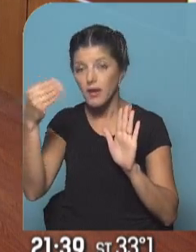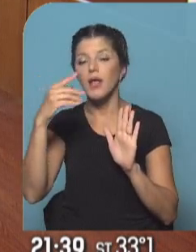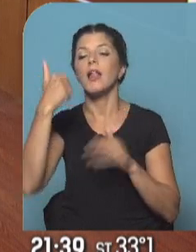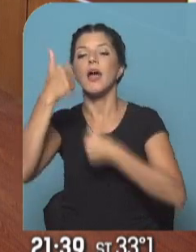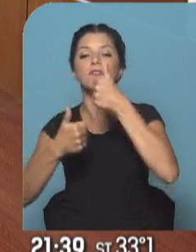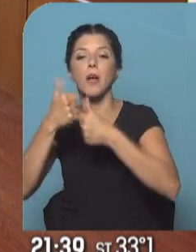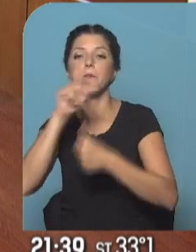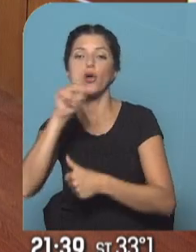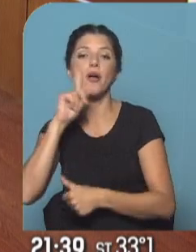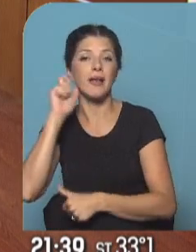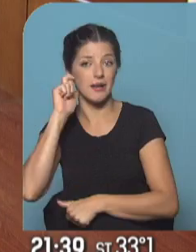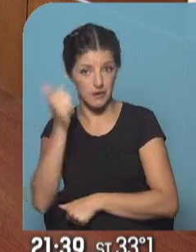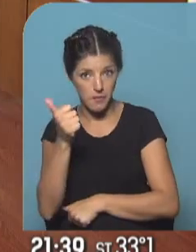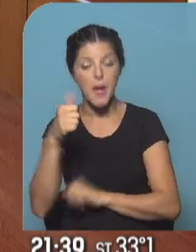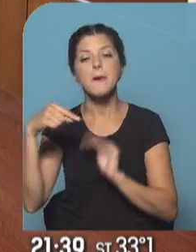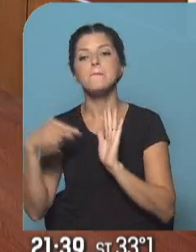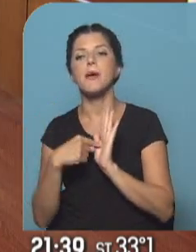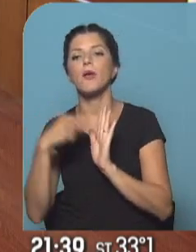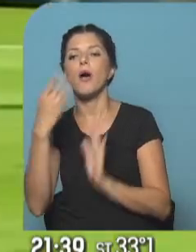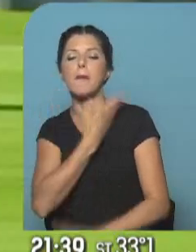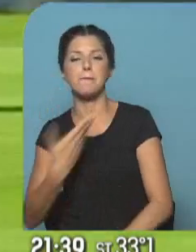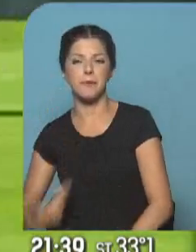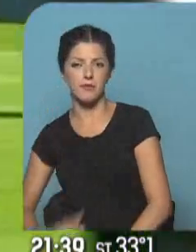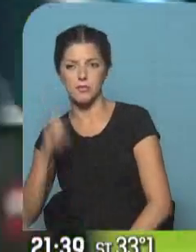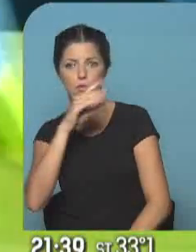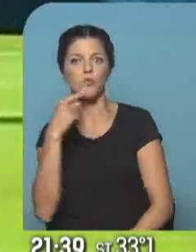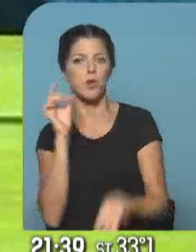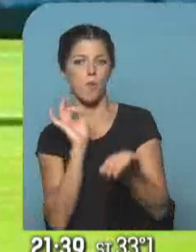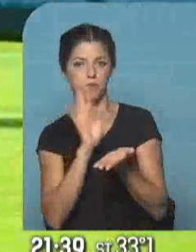directiva decidió echar de su cargo al Toto Eduardo Berizzo.